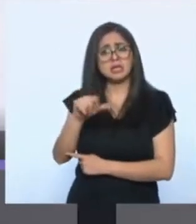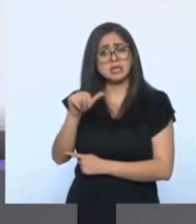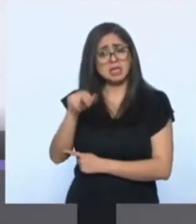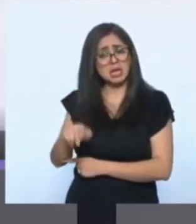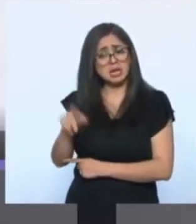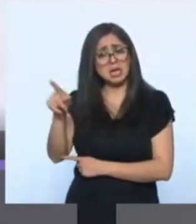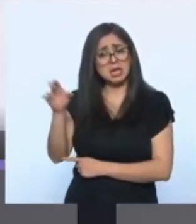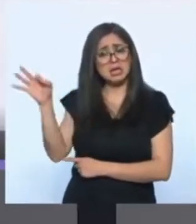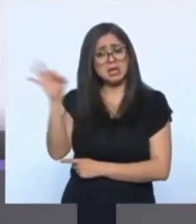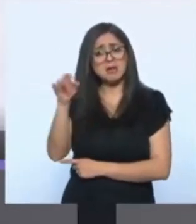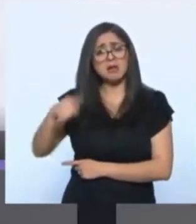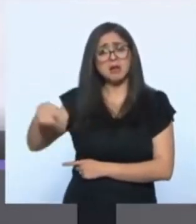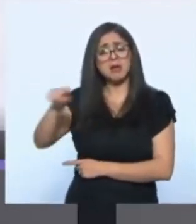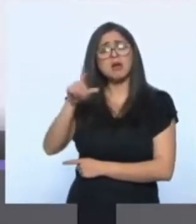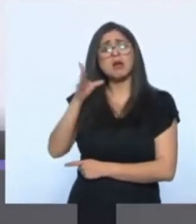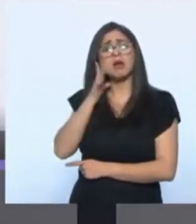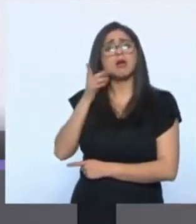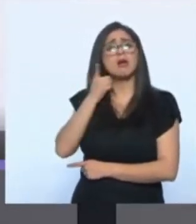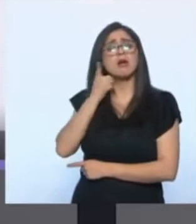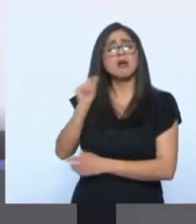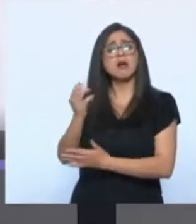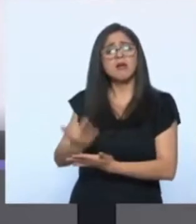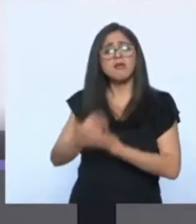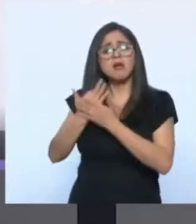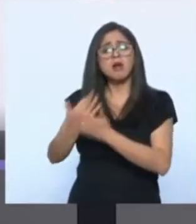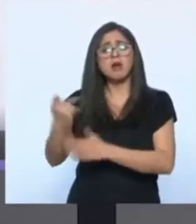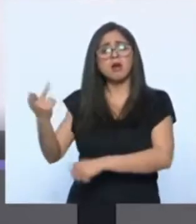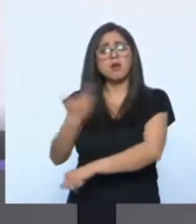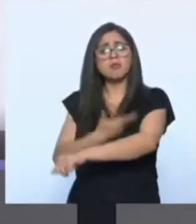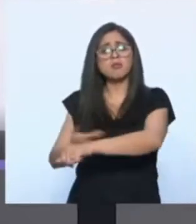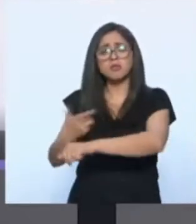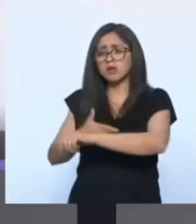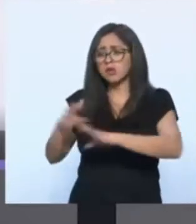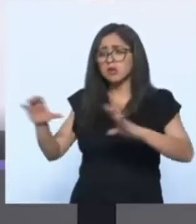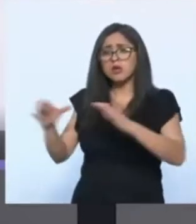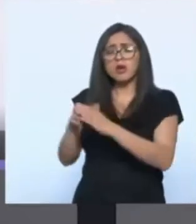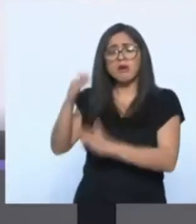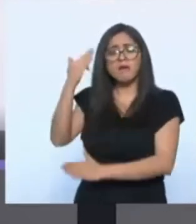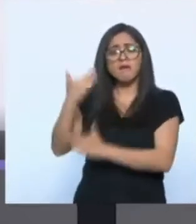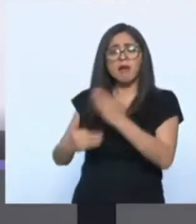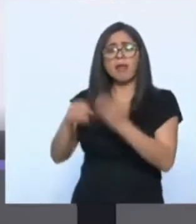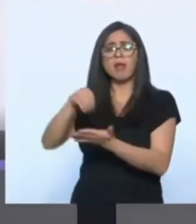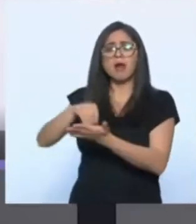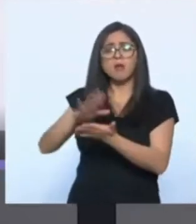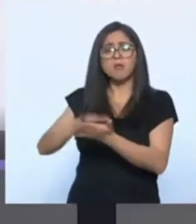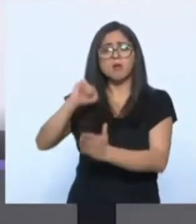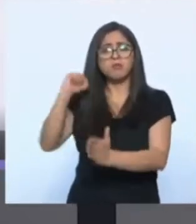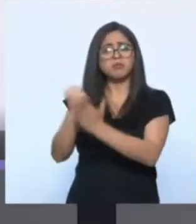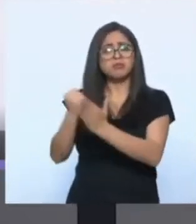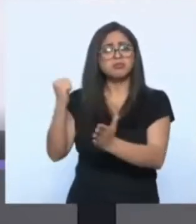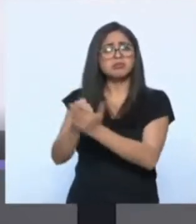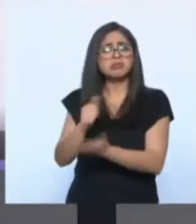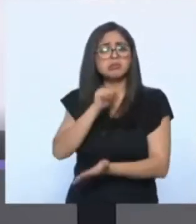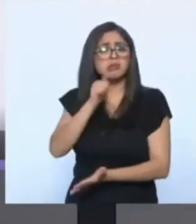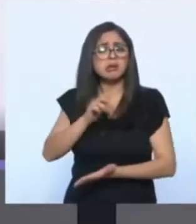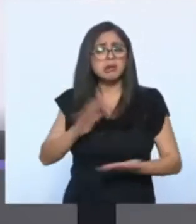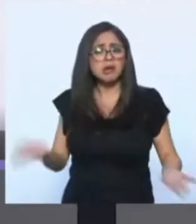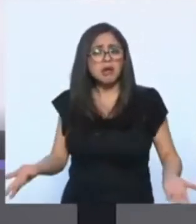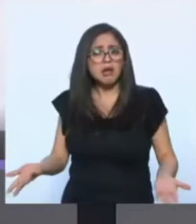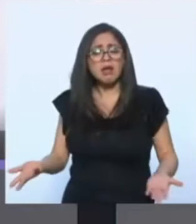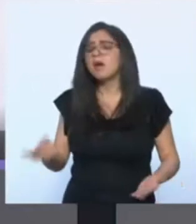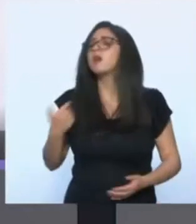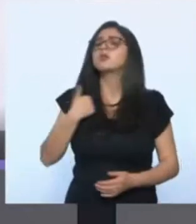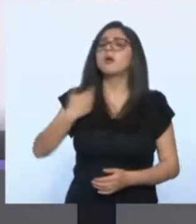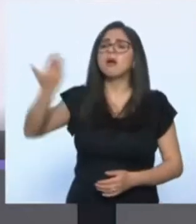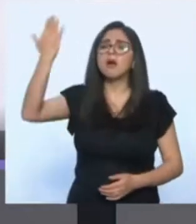que teniendo al Congreso en una parálisis legislativa total, porque no dictamina nunca nada. O sea, yo tengo iniciativas